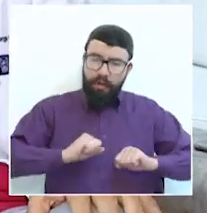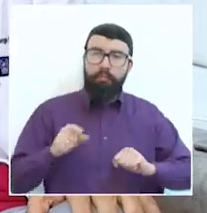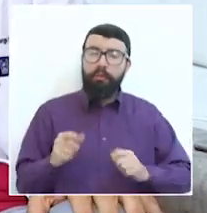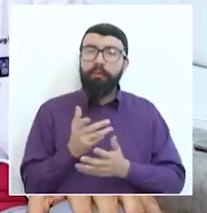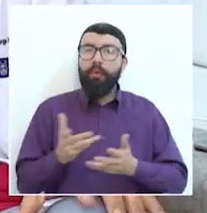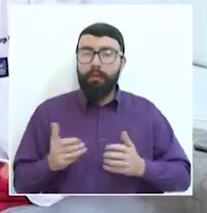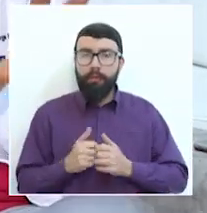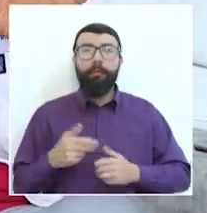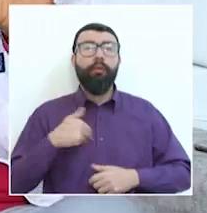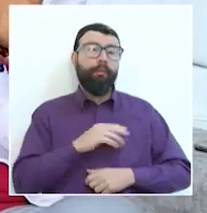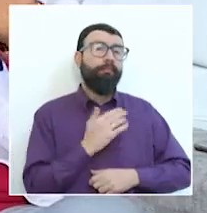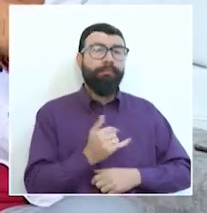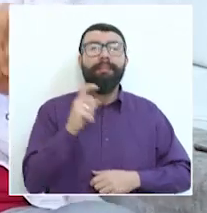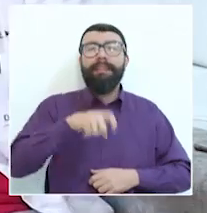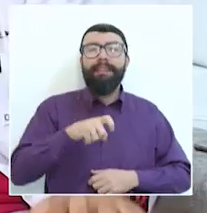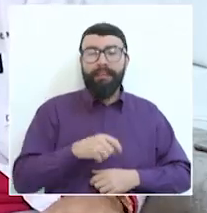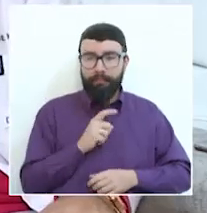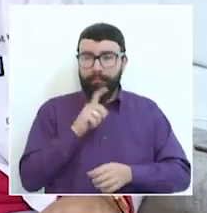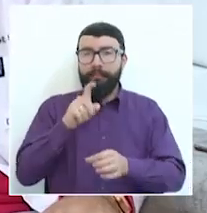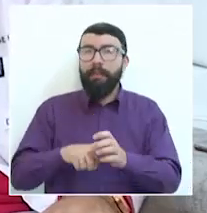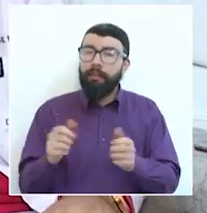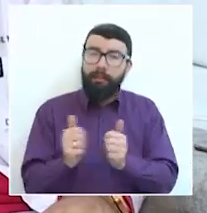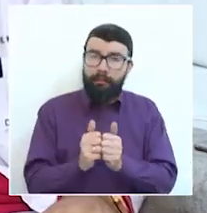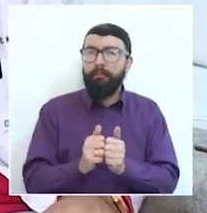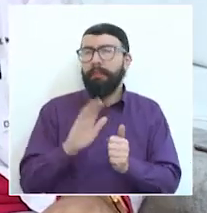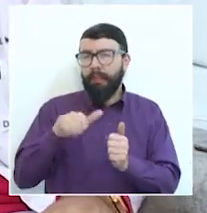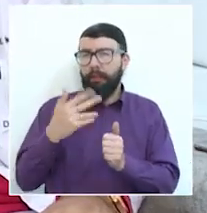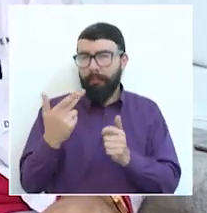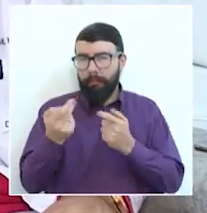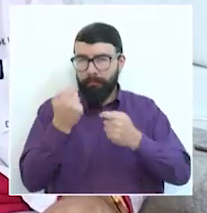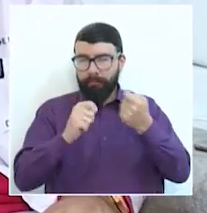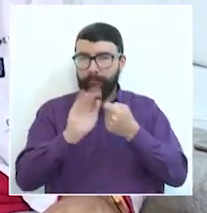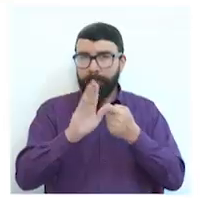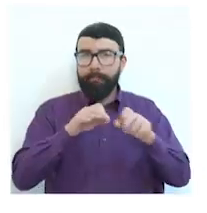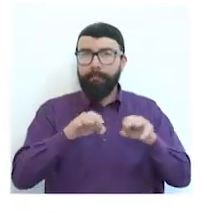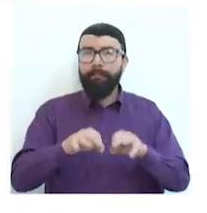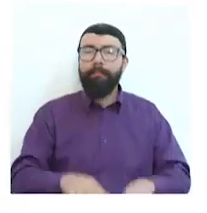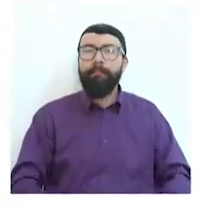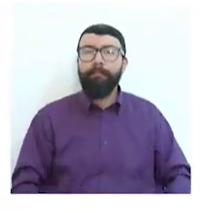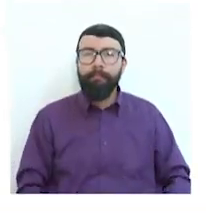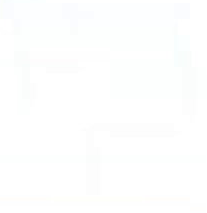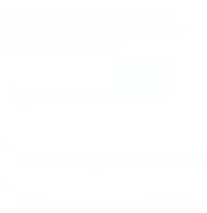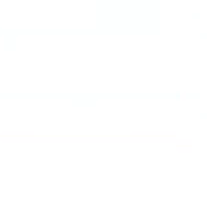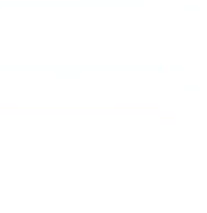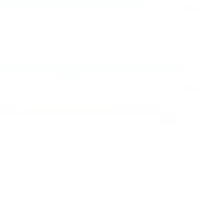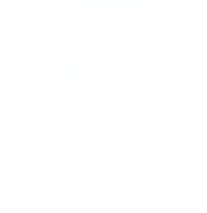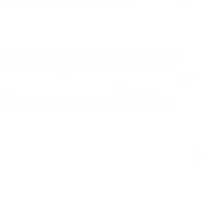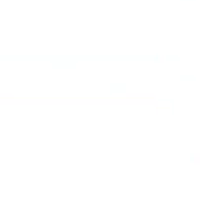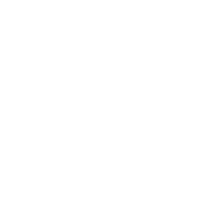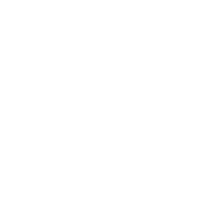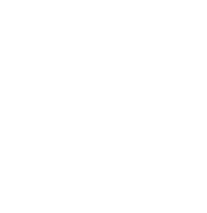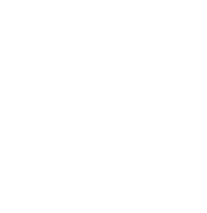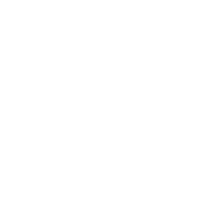es lo que nosotros necesitamos y lo que vamos a hacer después de este corte de comerciales. Ya volvemos.